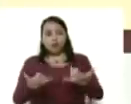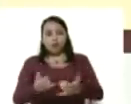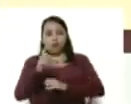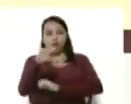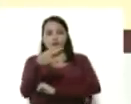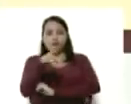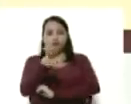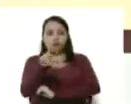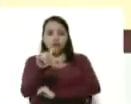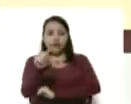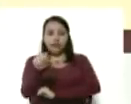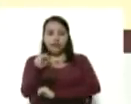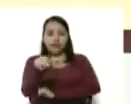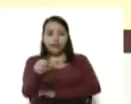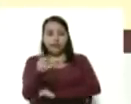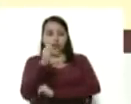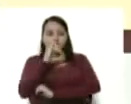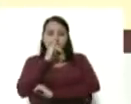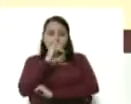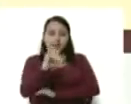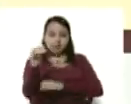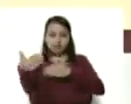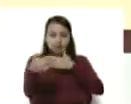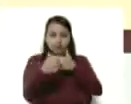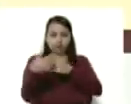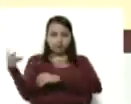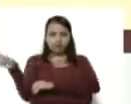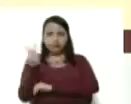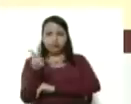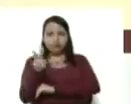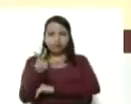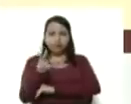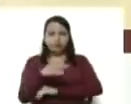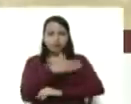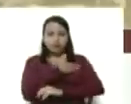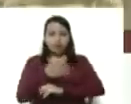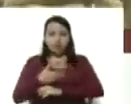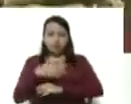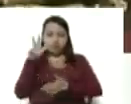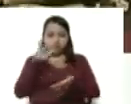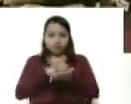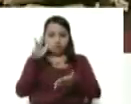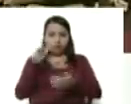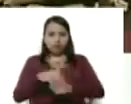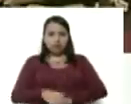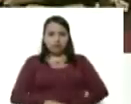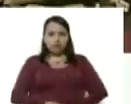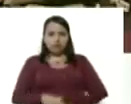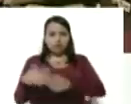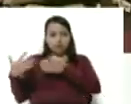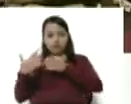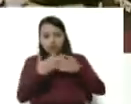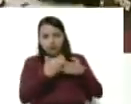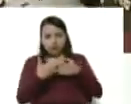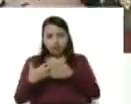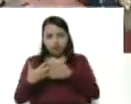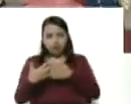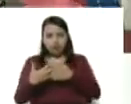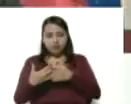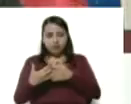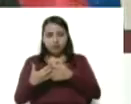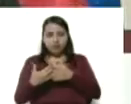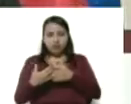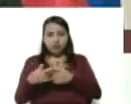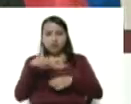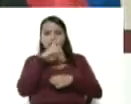demanda unilateral donde pretende validar el laudo arbitral nulo e